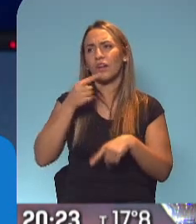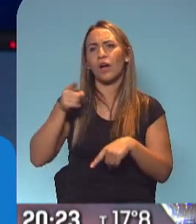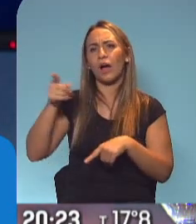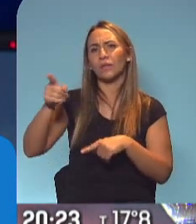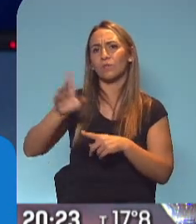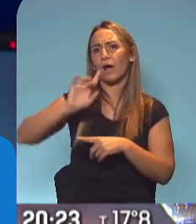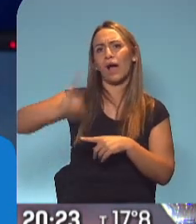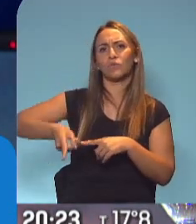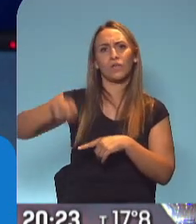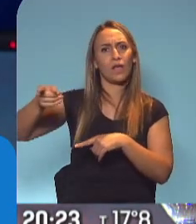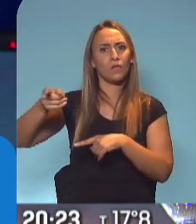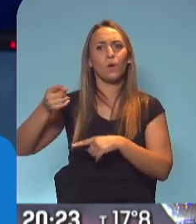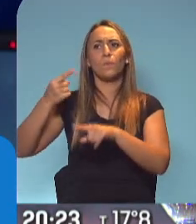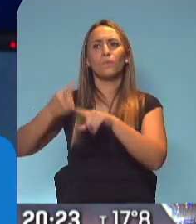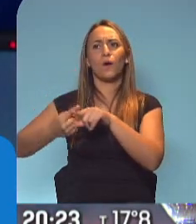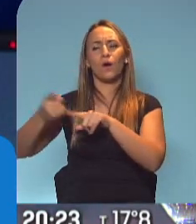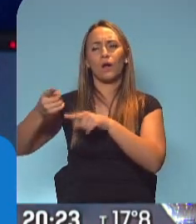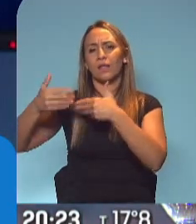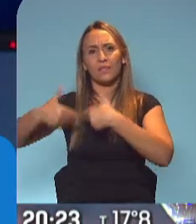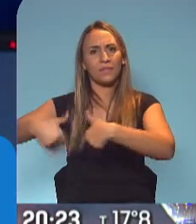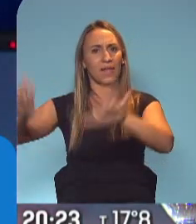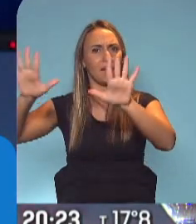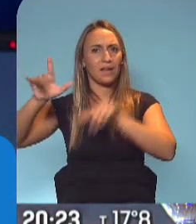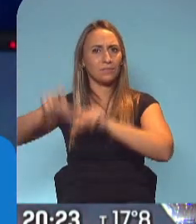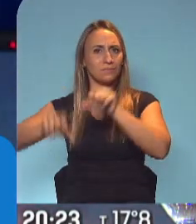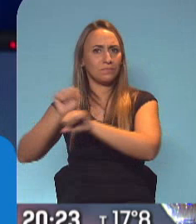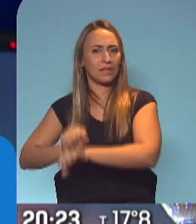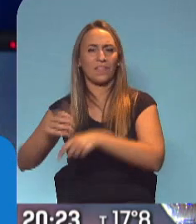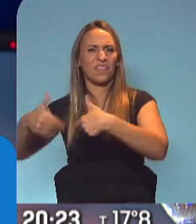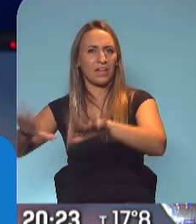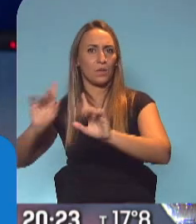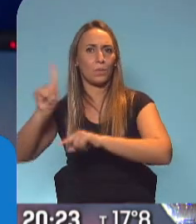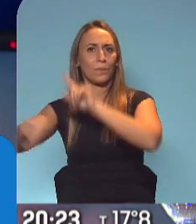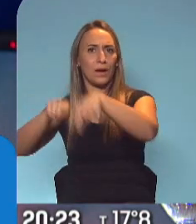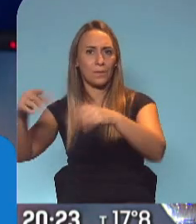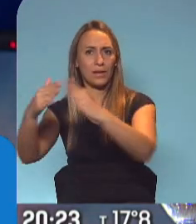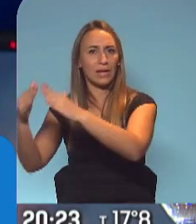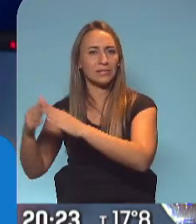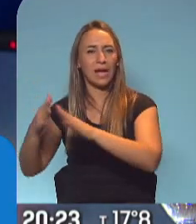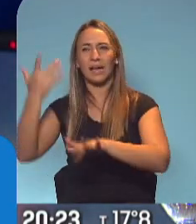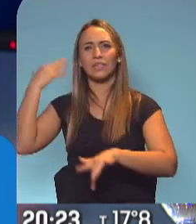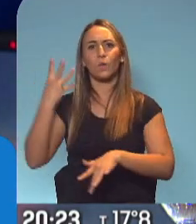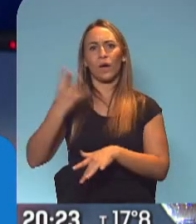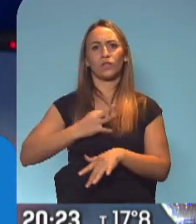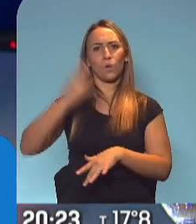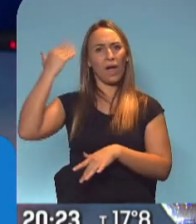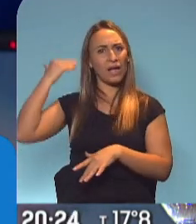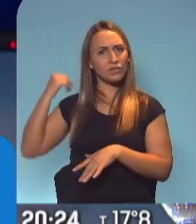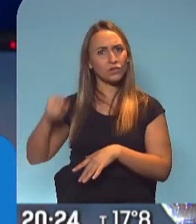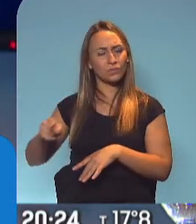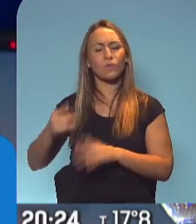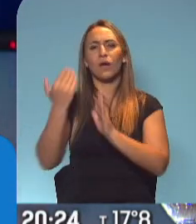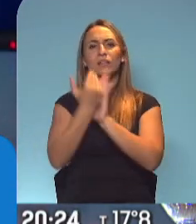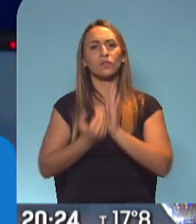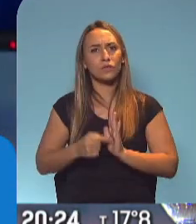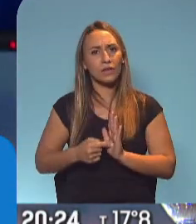la superpoblación carcelaria. Dice, para leerle el párrafo, que fue en los 4 años pasados el artífice de instrucciones que provocaron